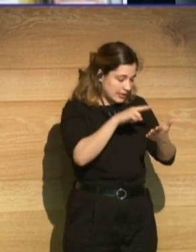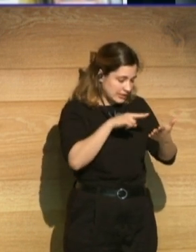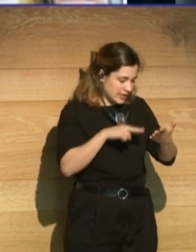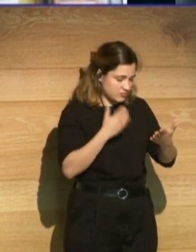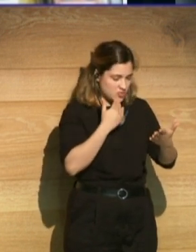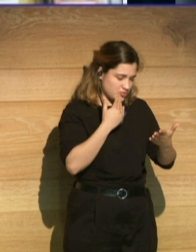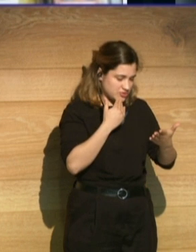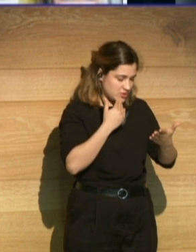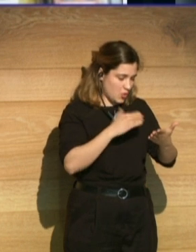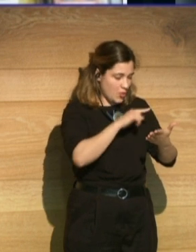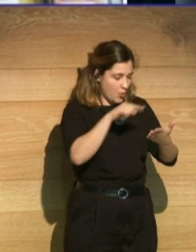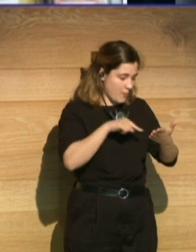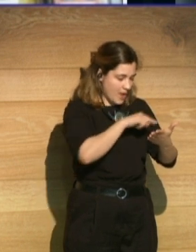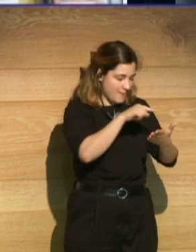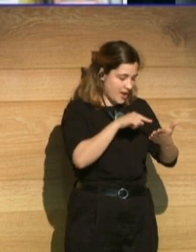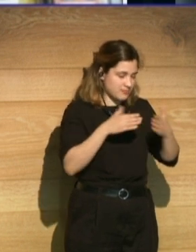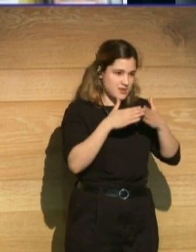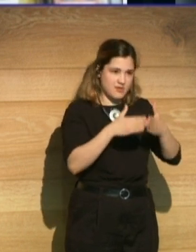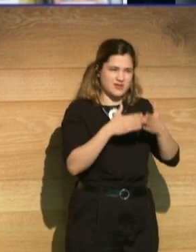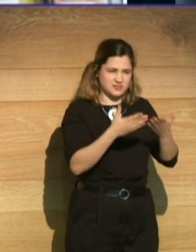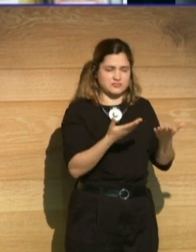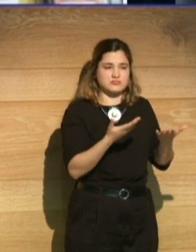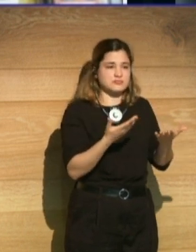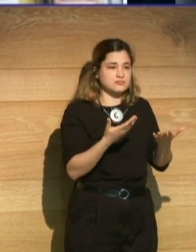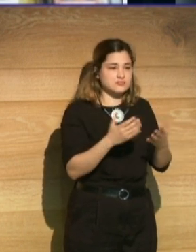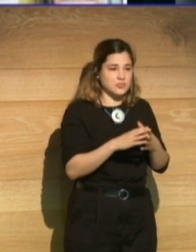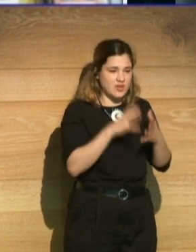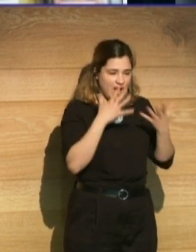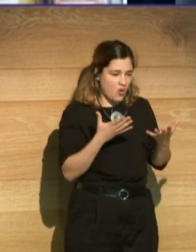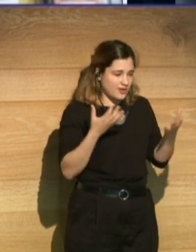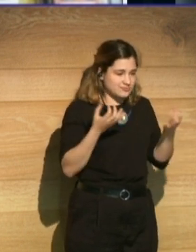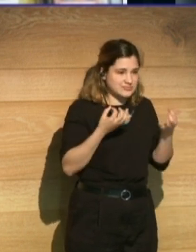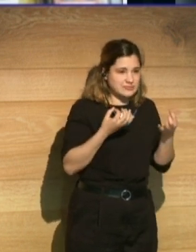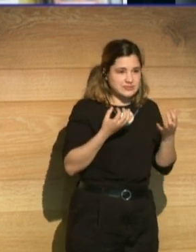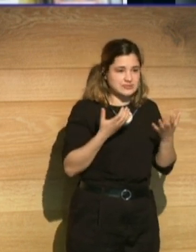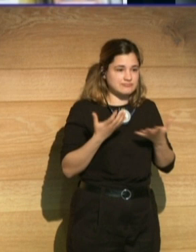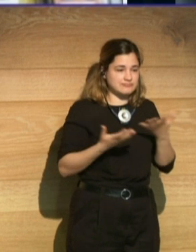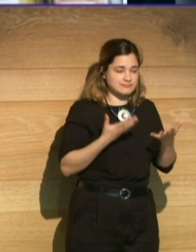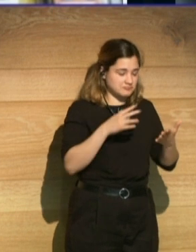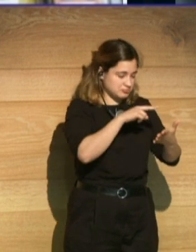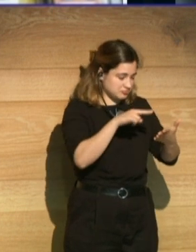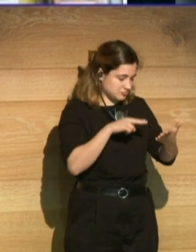mapa cognitivo de la navegación de la incertidumbre del presente. Y cuando decía al principio que